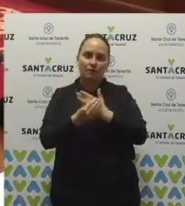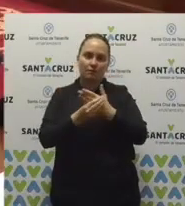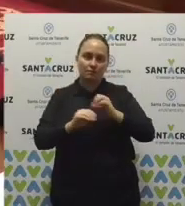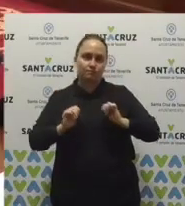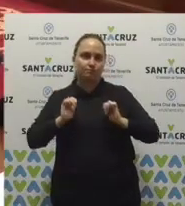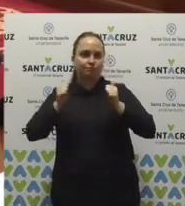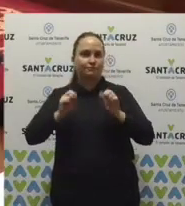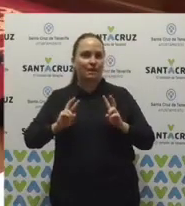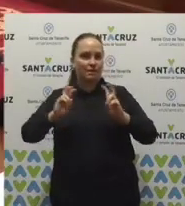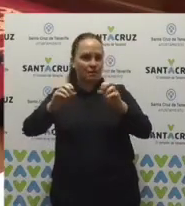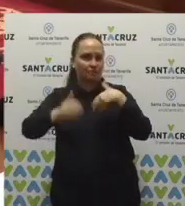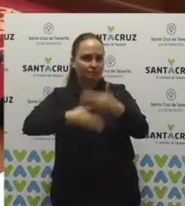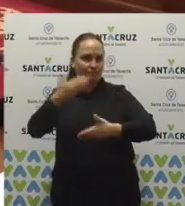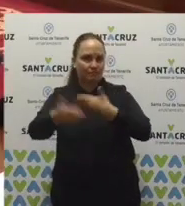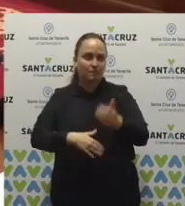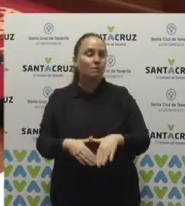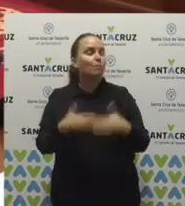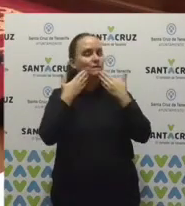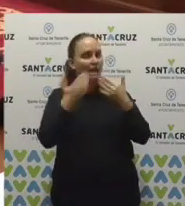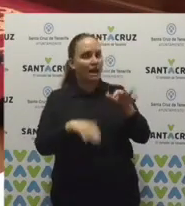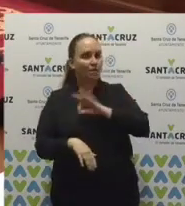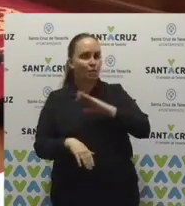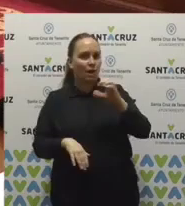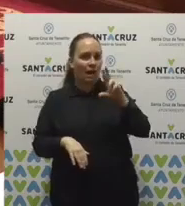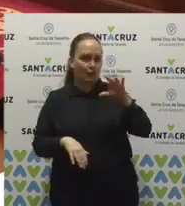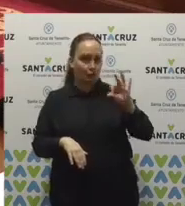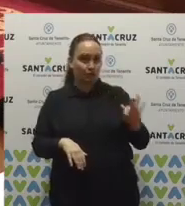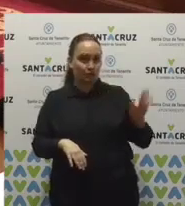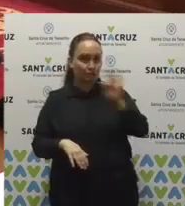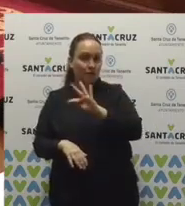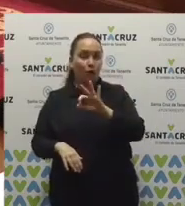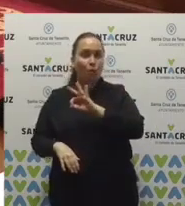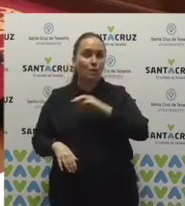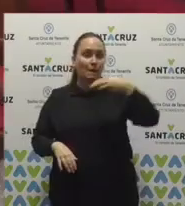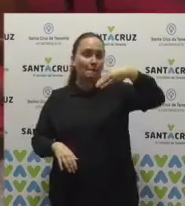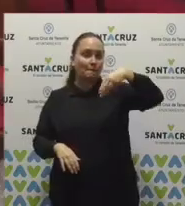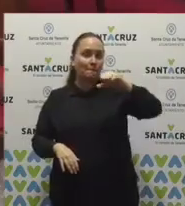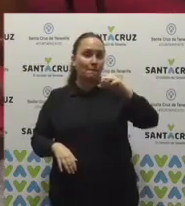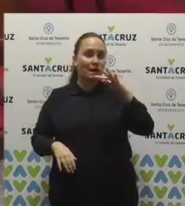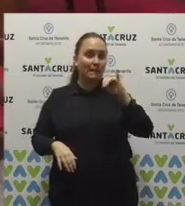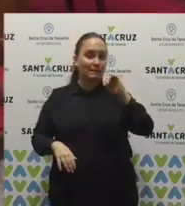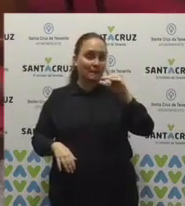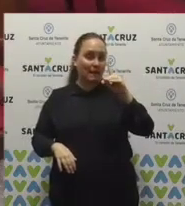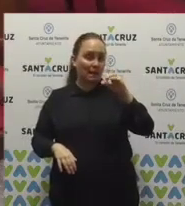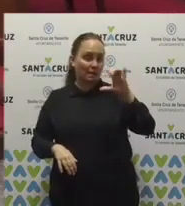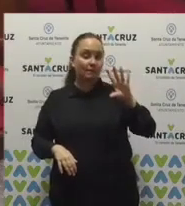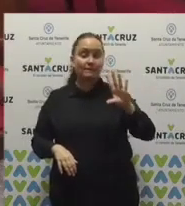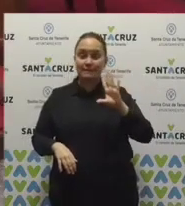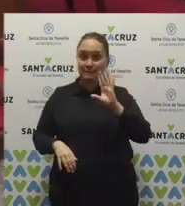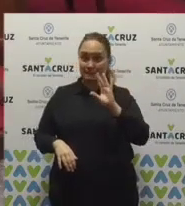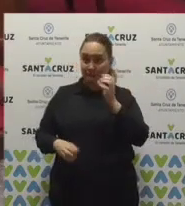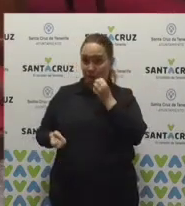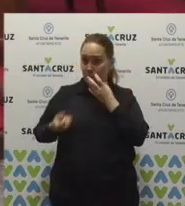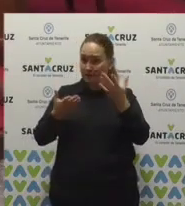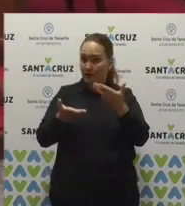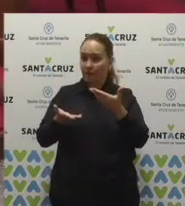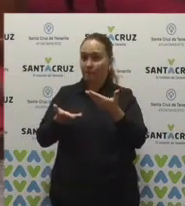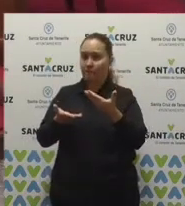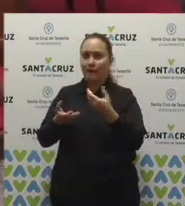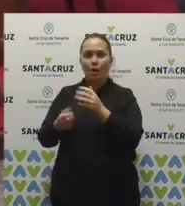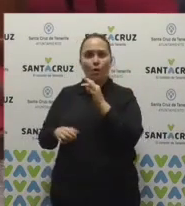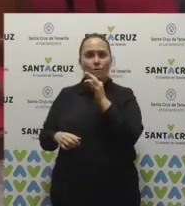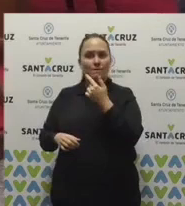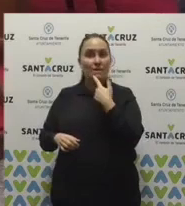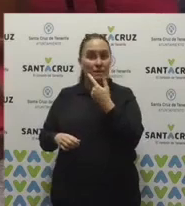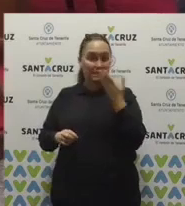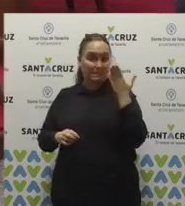muchas gracias a carlos ya matilde y comentarles que me están confirmando que las alegaciones si están incluidas dentro del